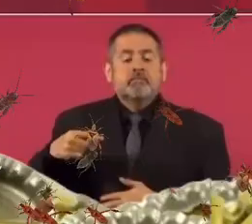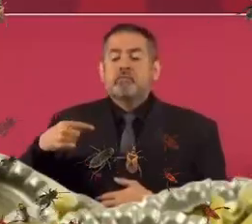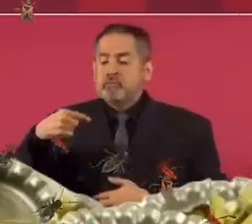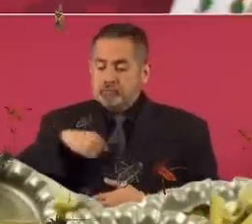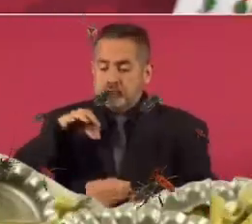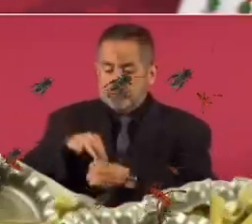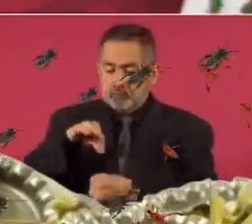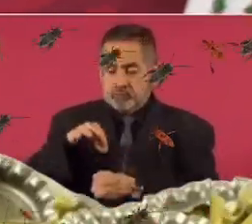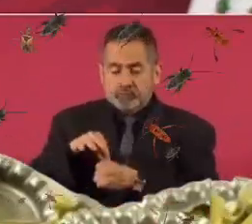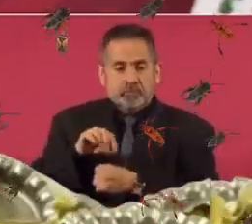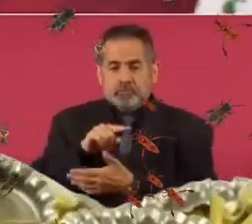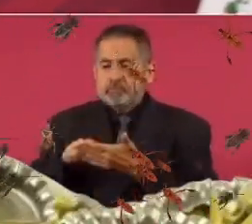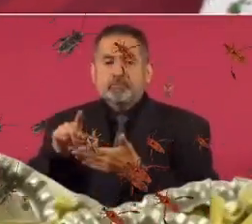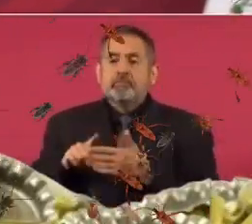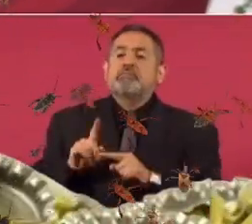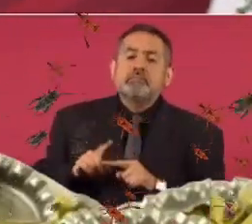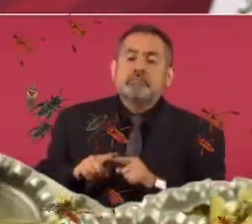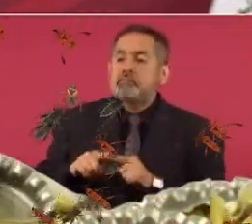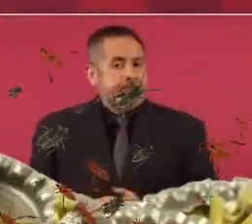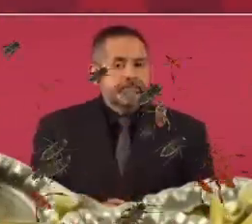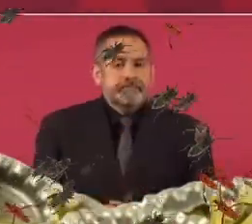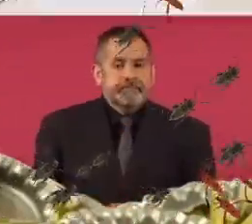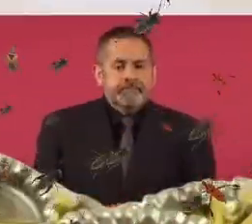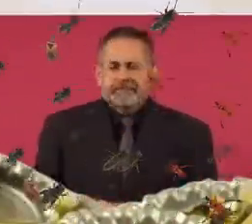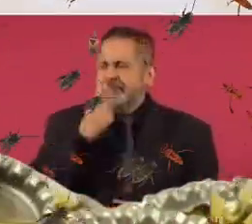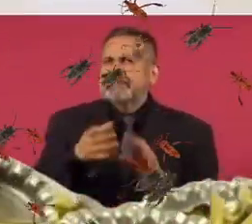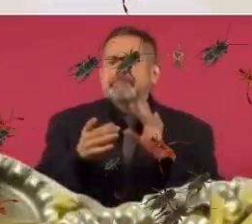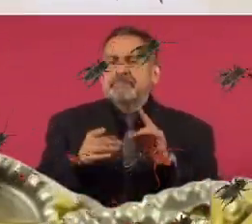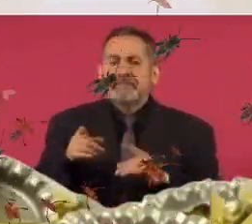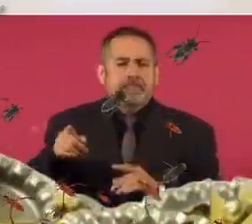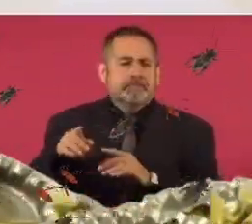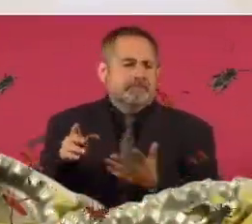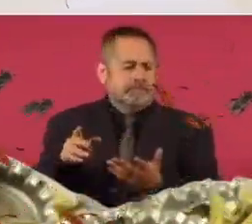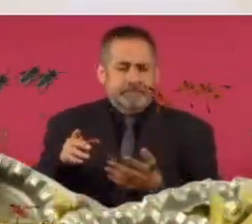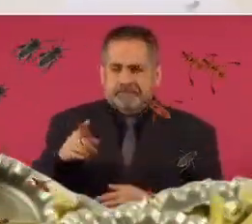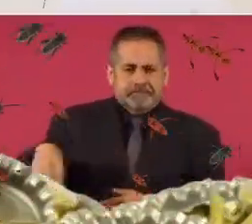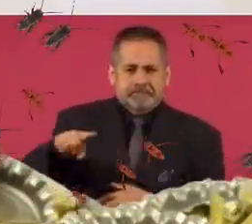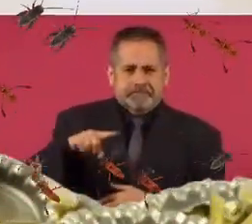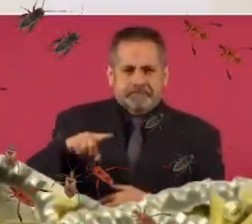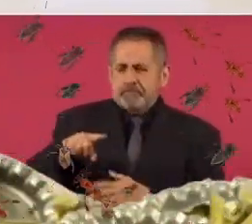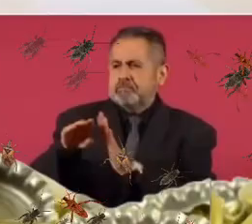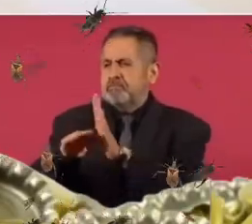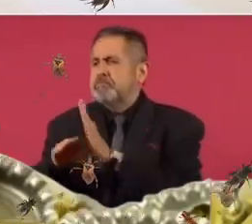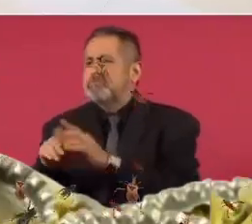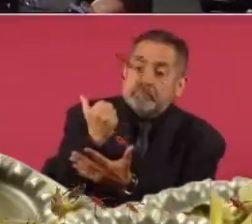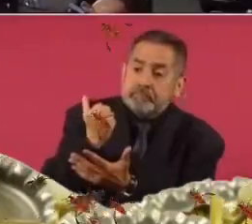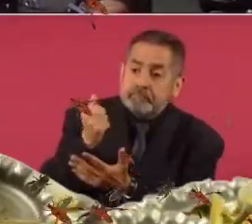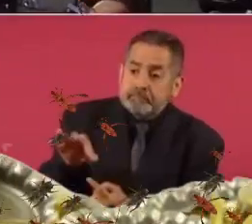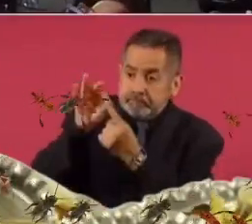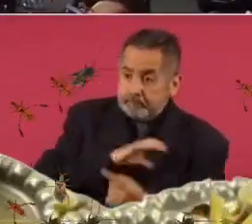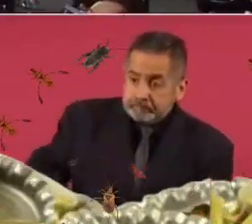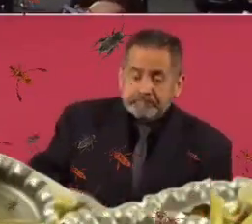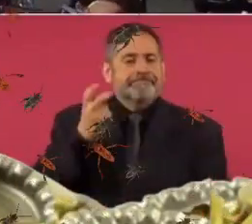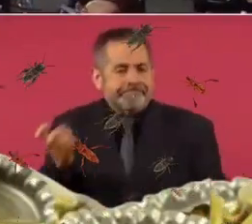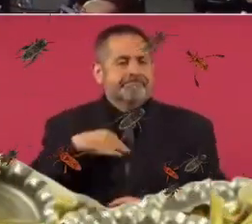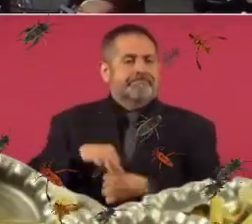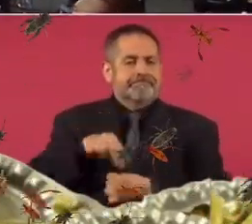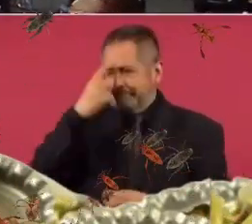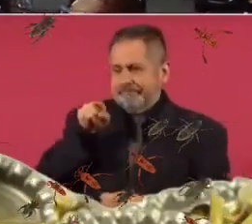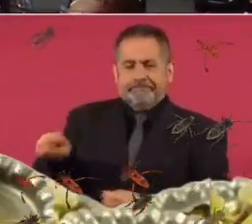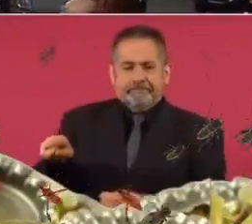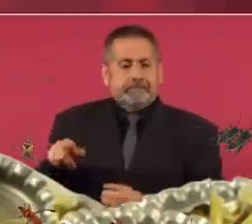quien gane la encuesta. Yo voy a votar por quien, por cualquiera de estos, porque les